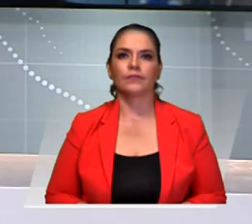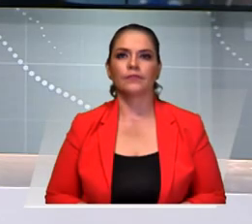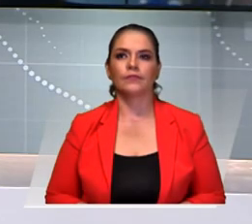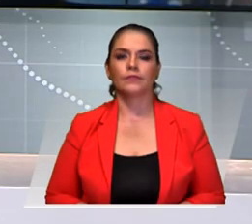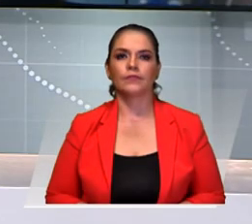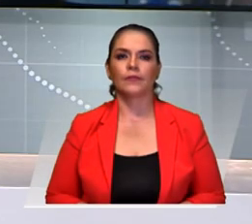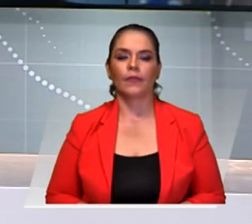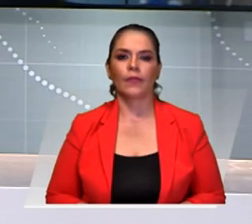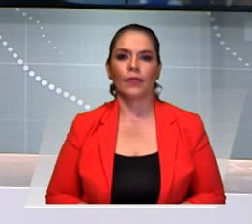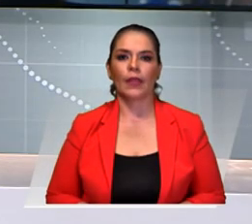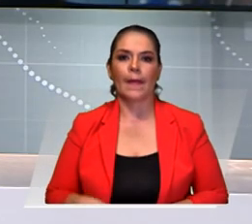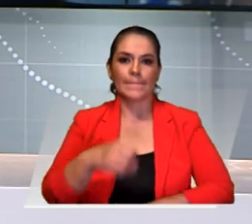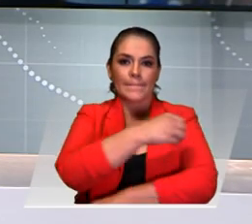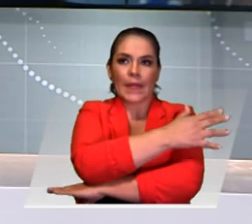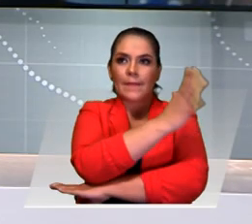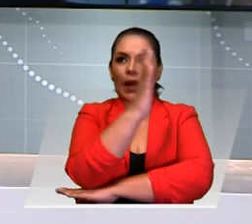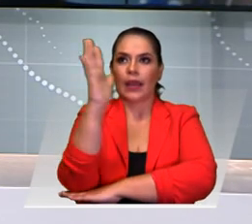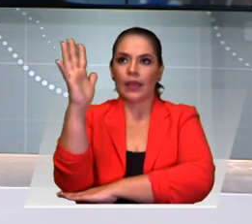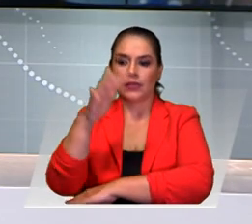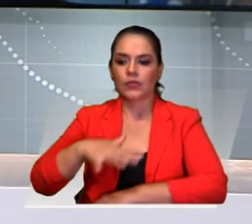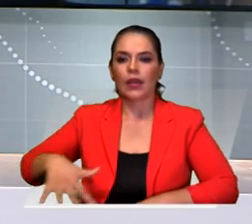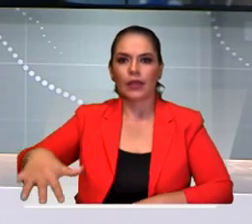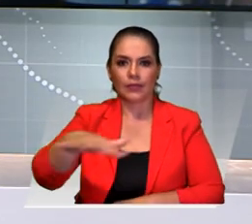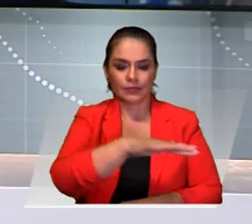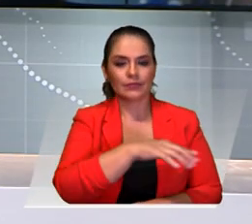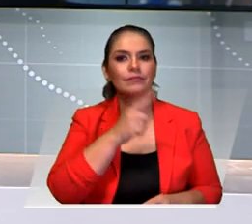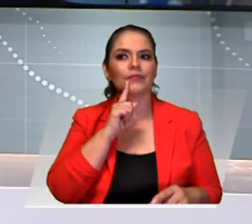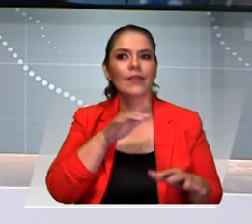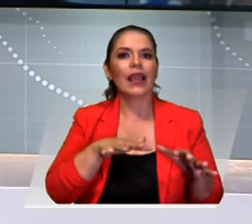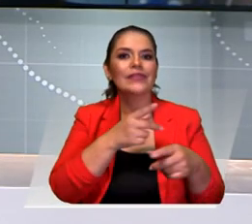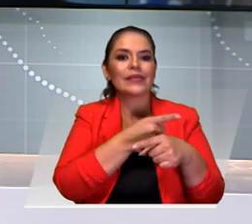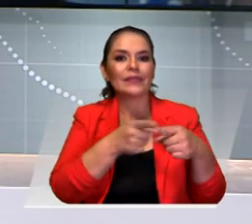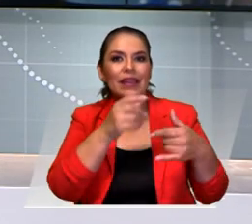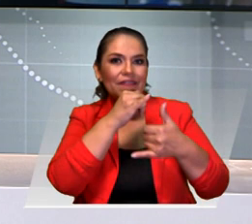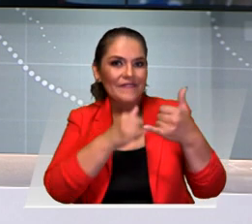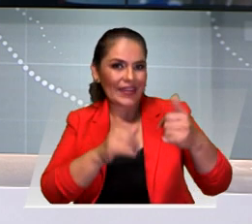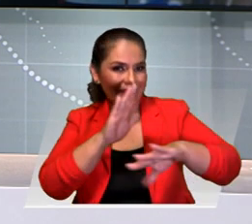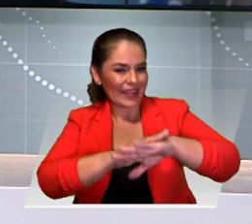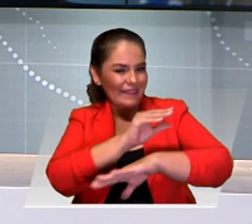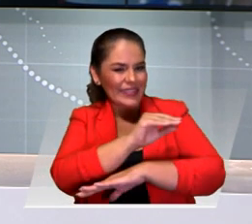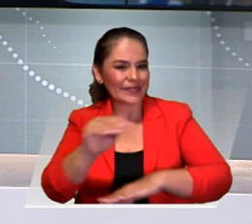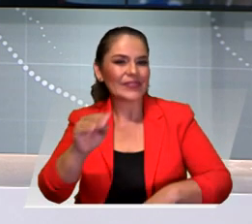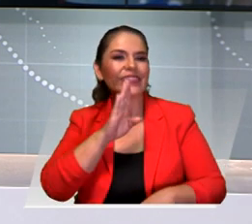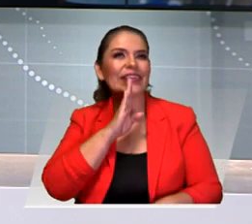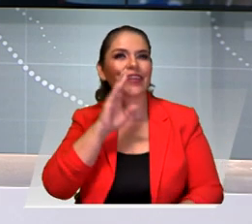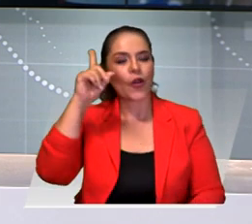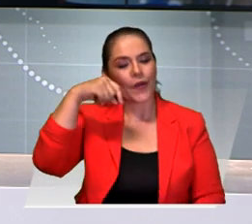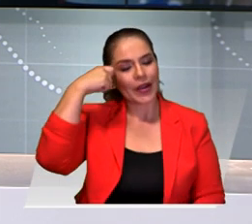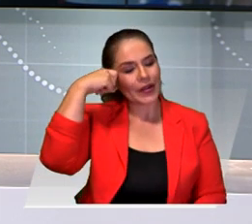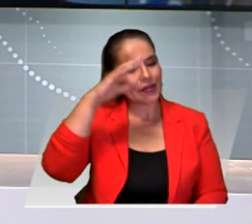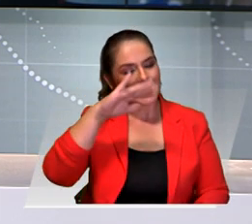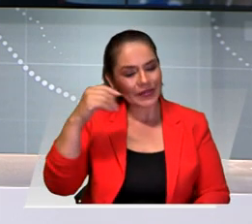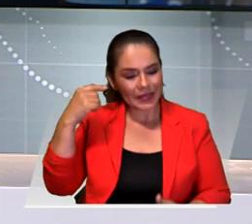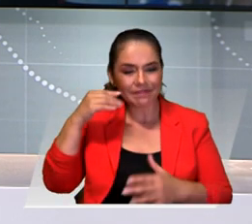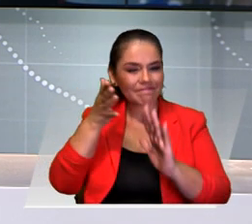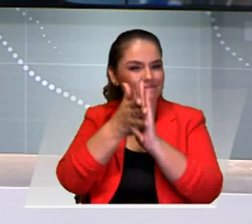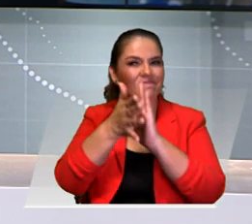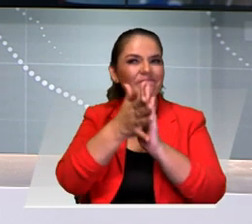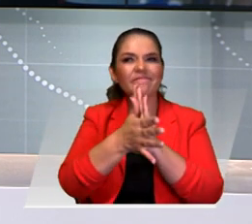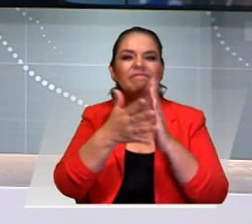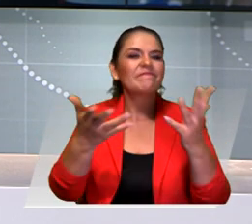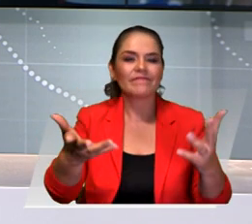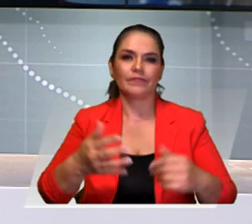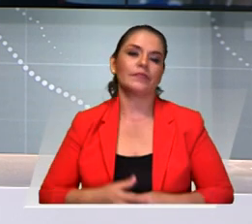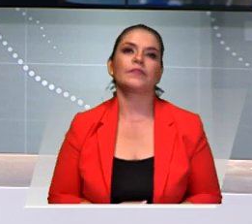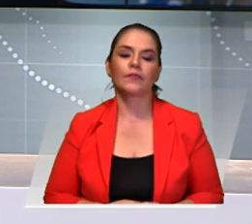valparaíso en el suroeste del departamento recibió este fin de semana otra buena noticia por parte del gobernador de antioquia aníbal gaviria correa el